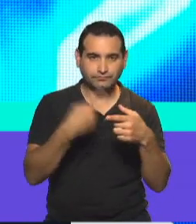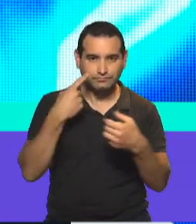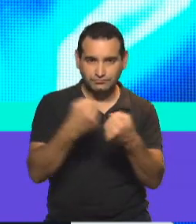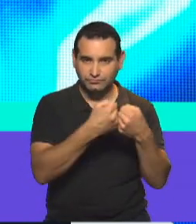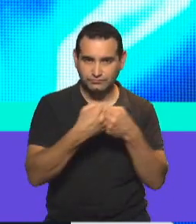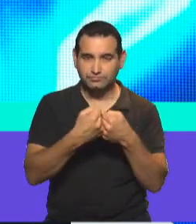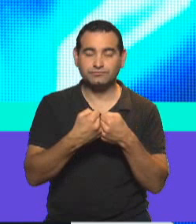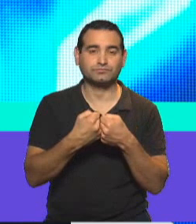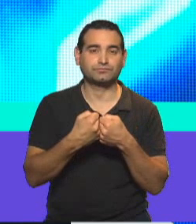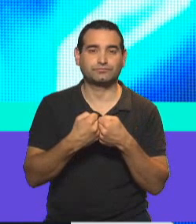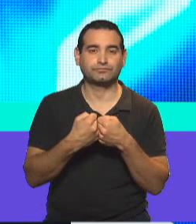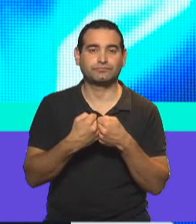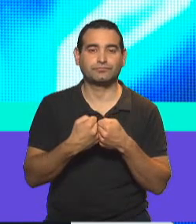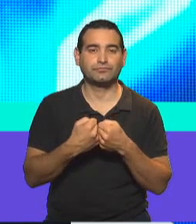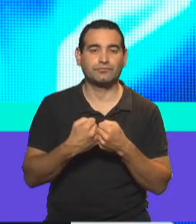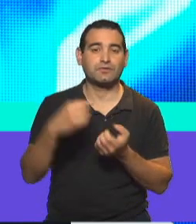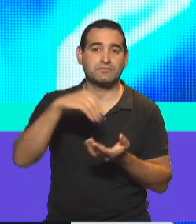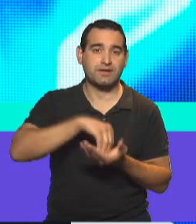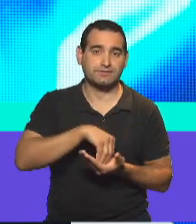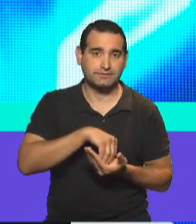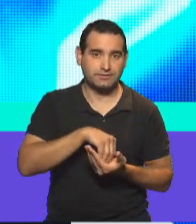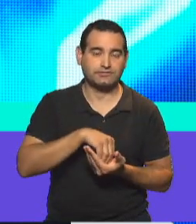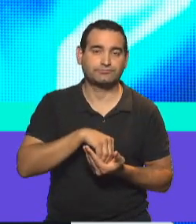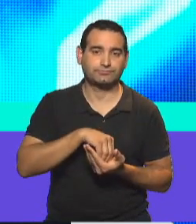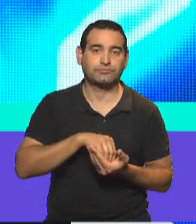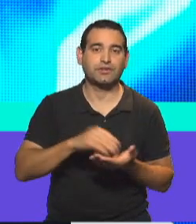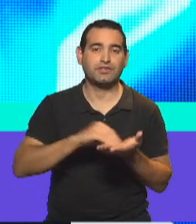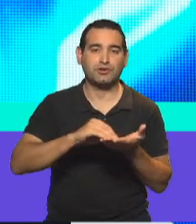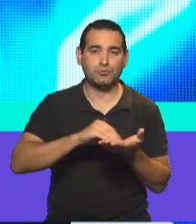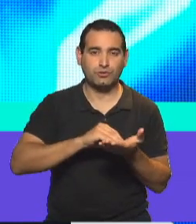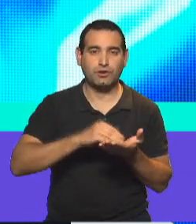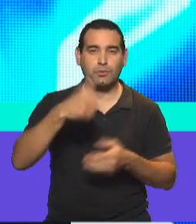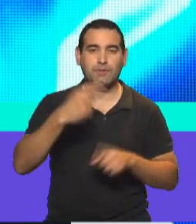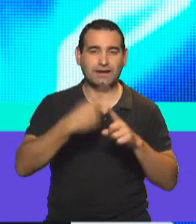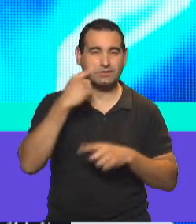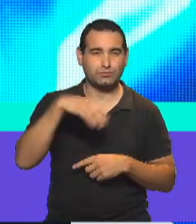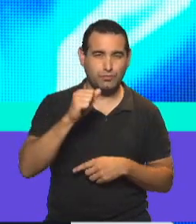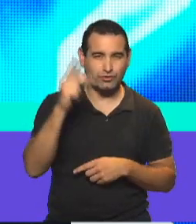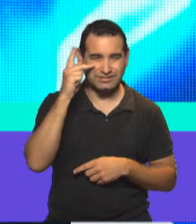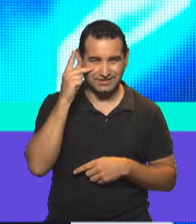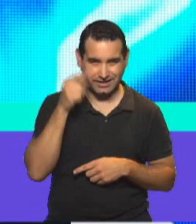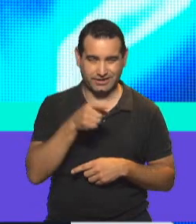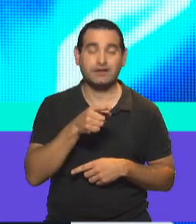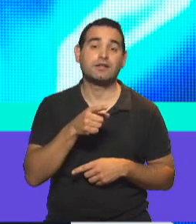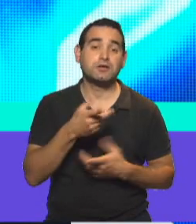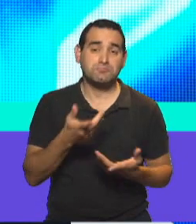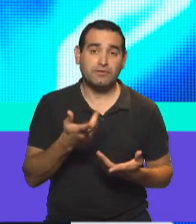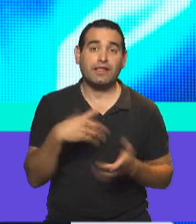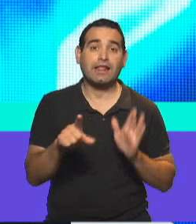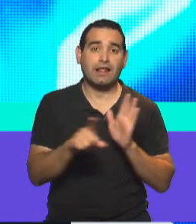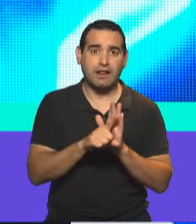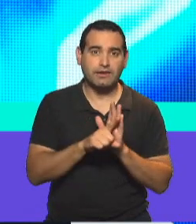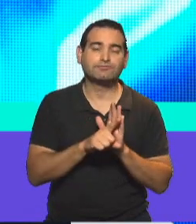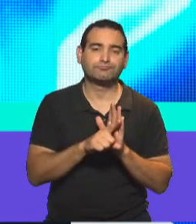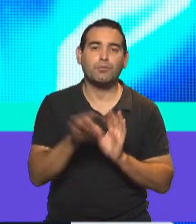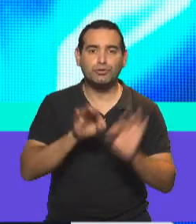además recibió el impulso y se puso a la cabeza al diputado nacional Máximo Kirchner y que bueno, permitió finalmente que la ley o que el